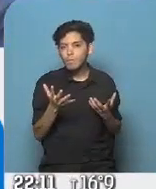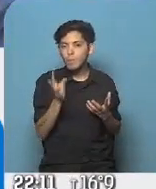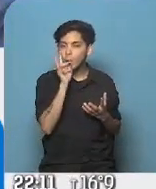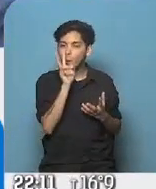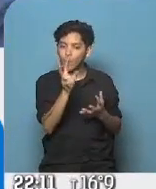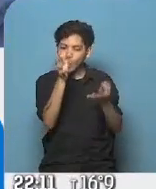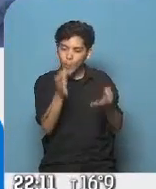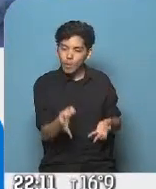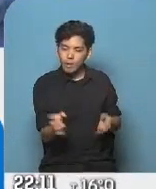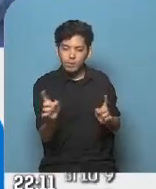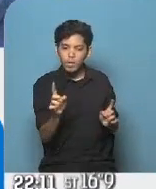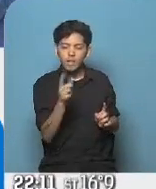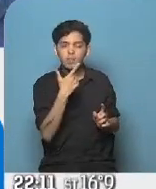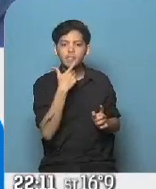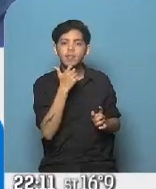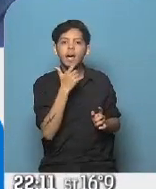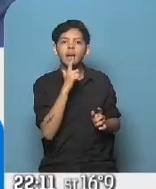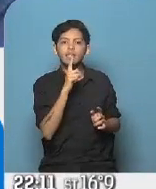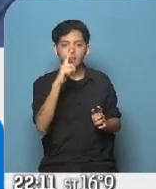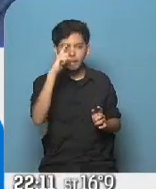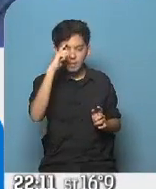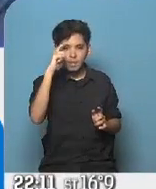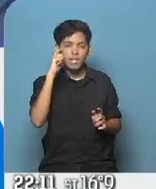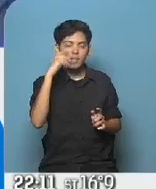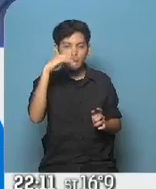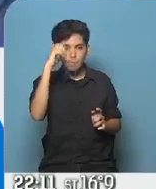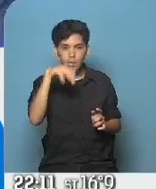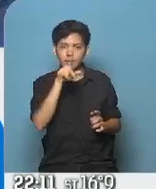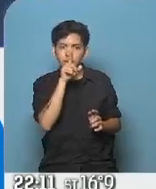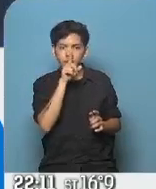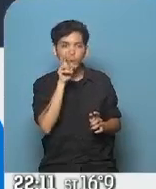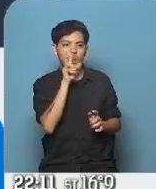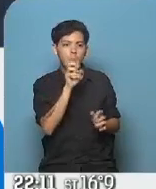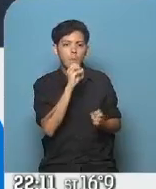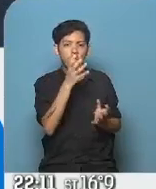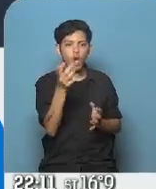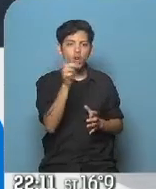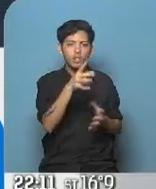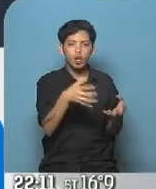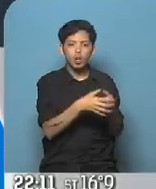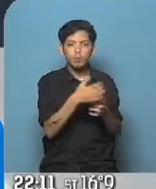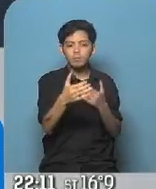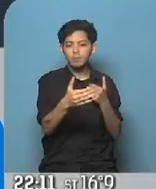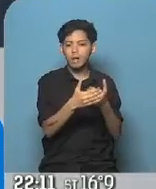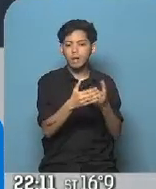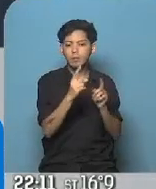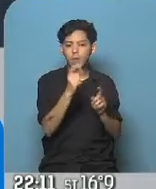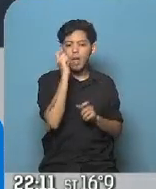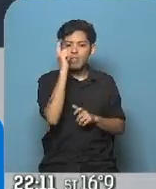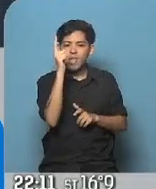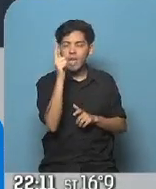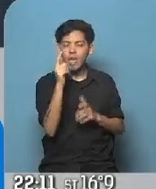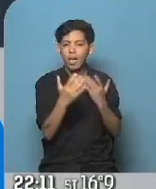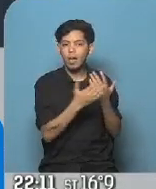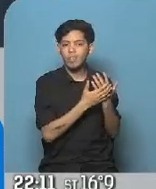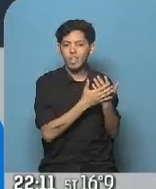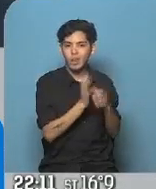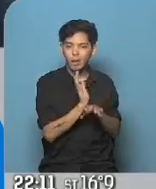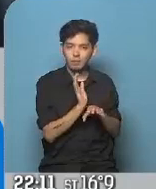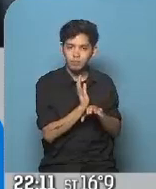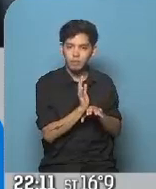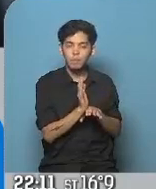el establishment. Obviamente el establishment veía mejor a un Geraldo Alckmin, un candidato más próximo a sus ideas, pero en la